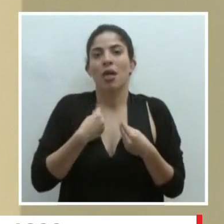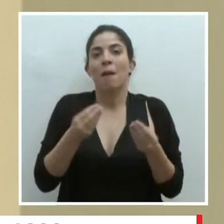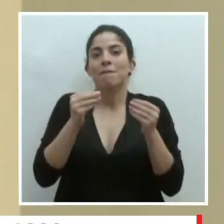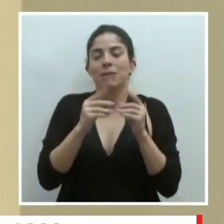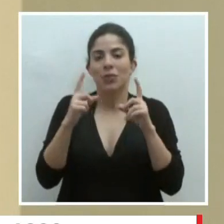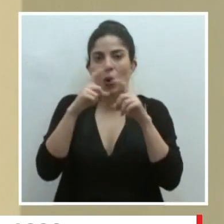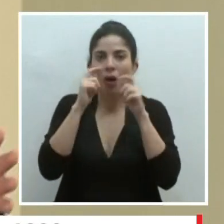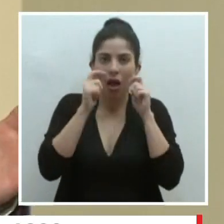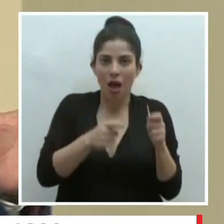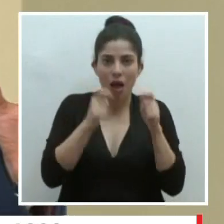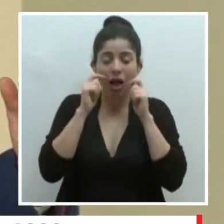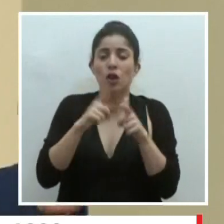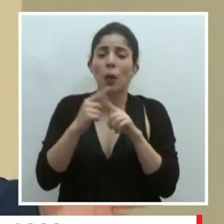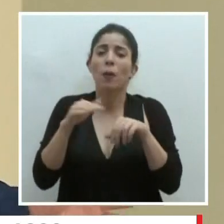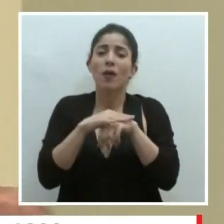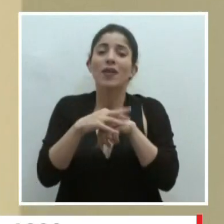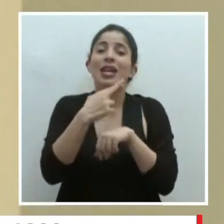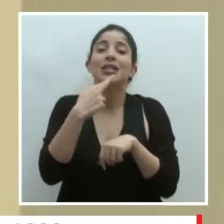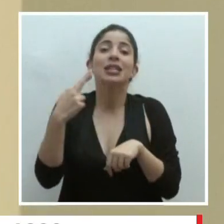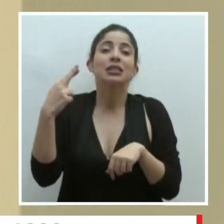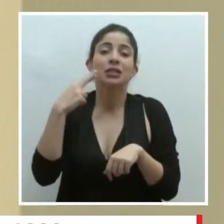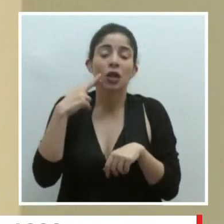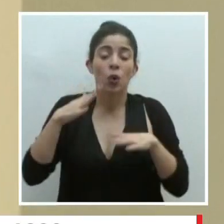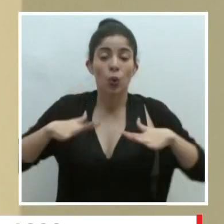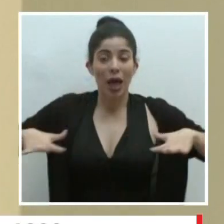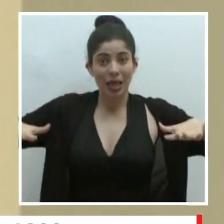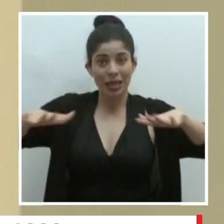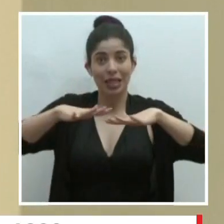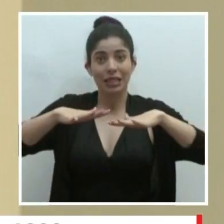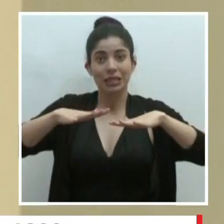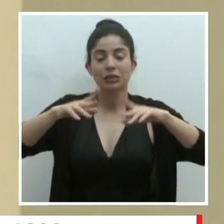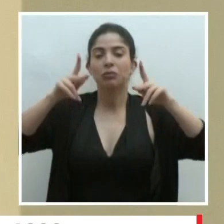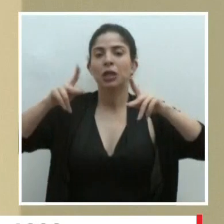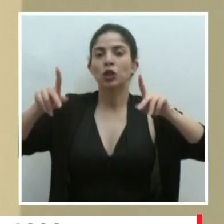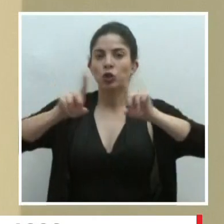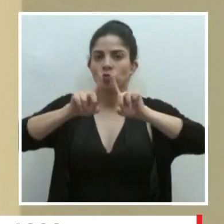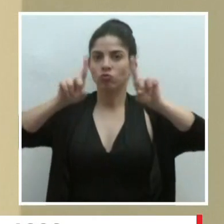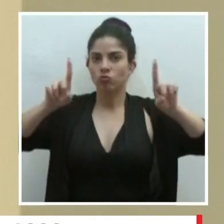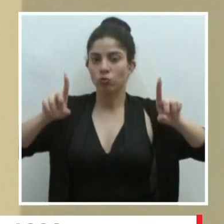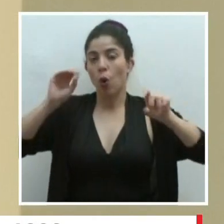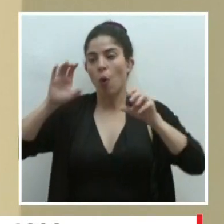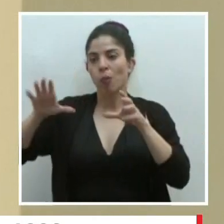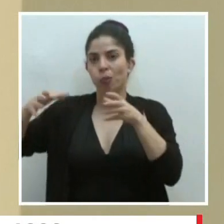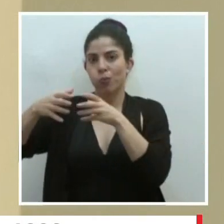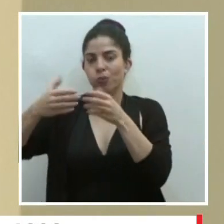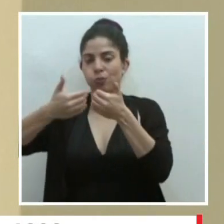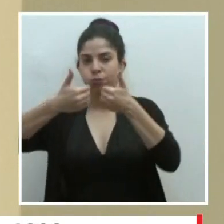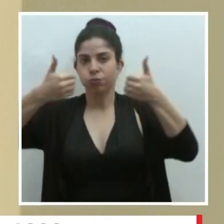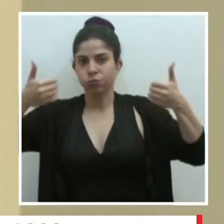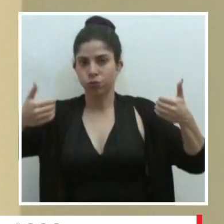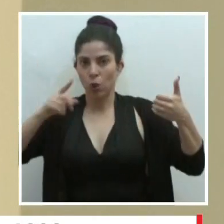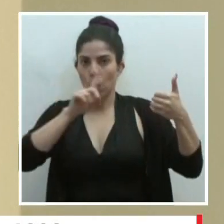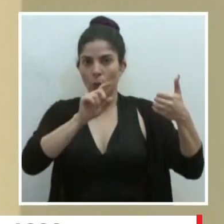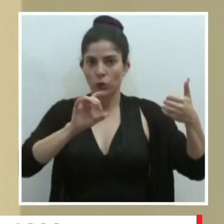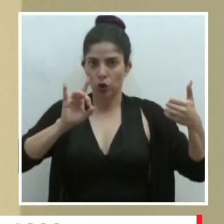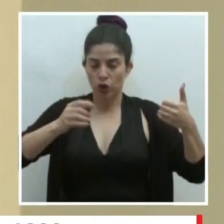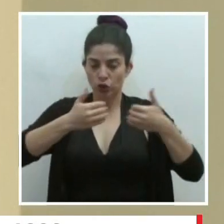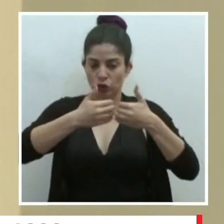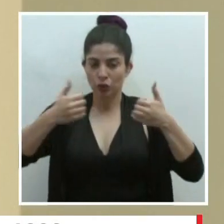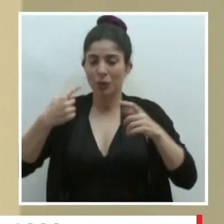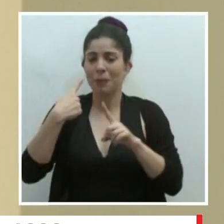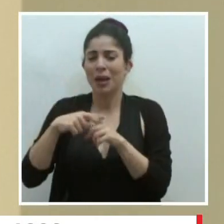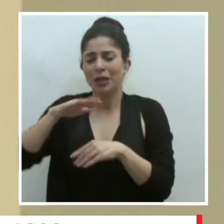Así que por favor, en los restaurantes siempre que se mantenga estrictamente la distancia entre las burbujas sociales del 1.8 y todas las medidas de